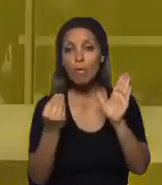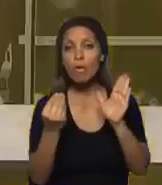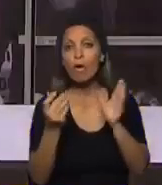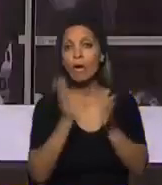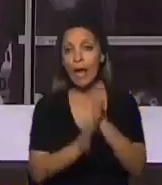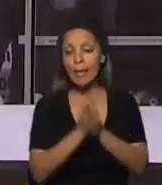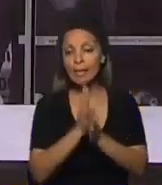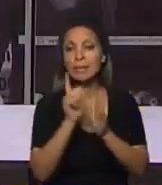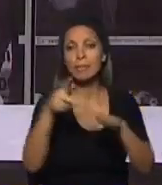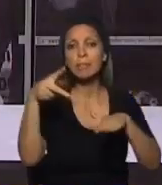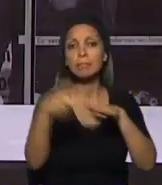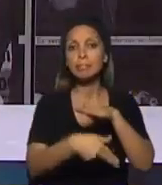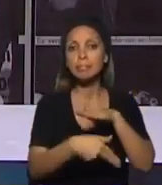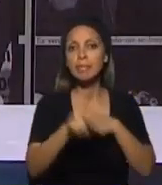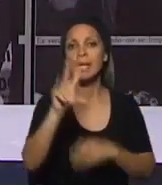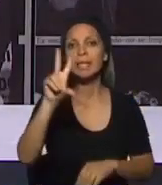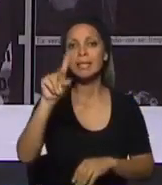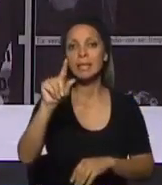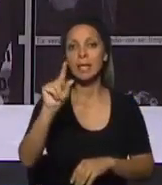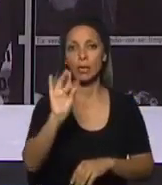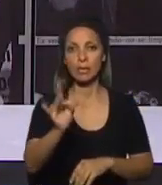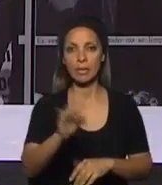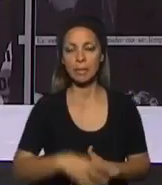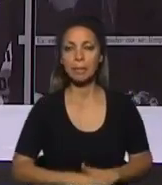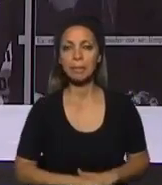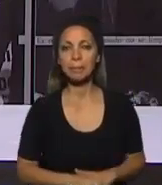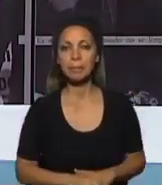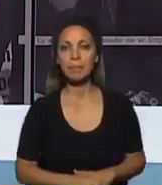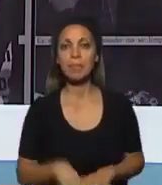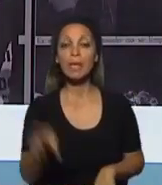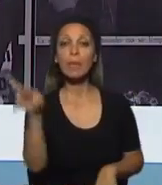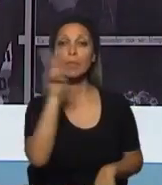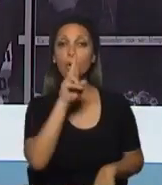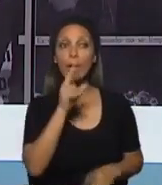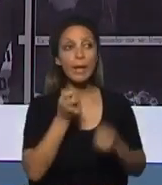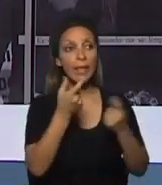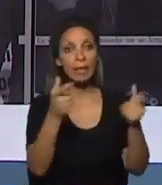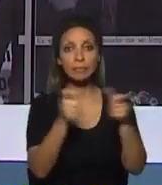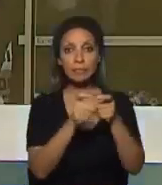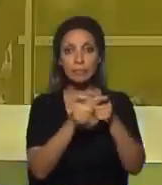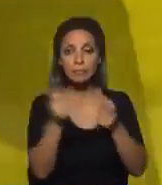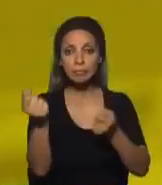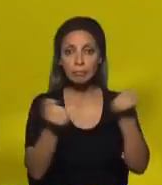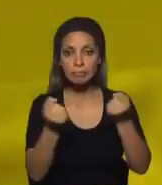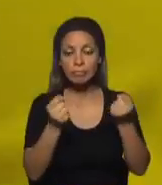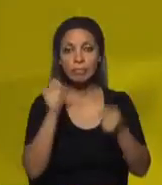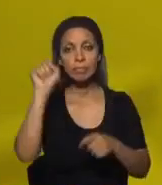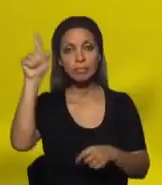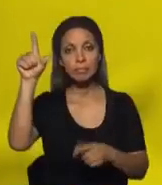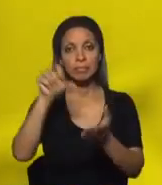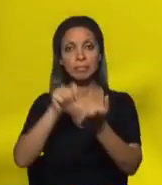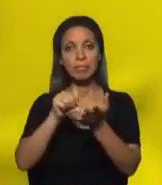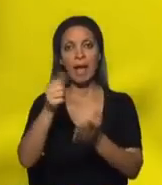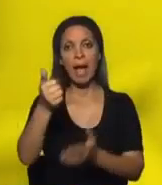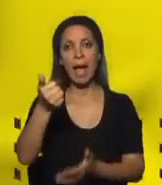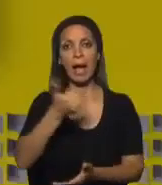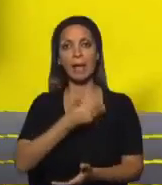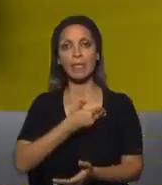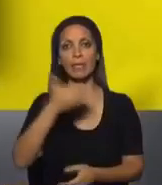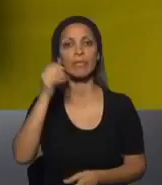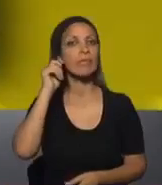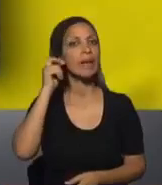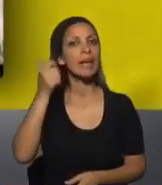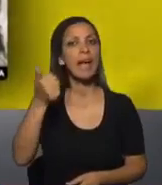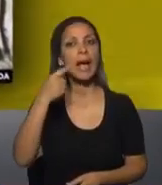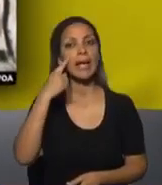diciembre. Mujeres reciben licencia de conducir en Afganistán. Por primera vez en